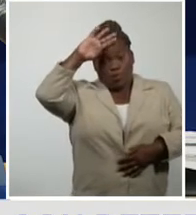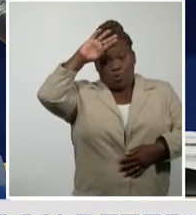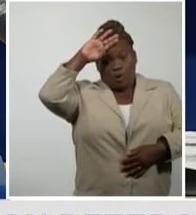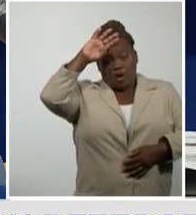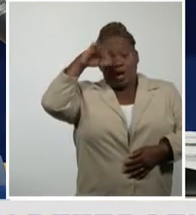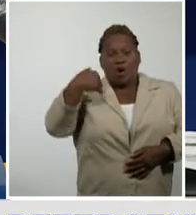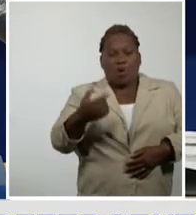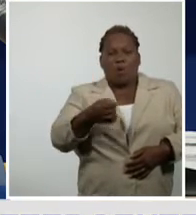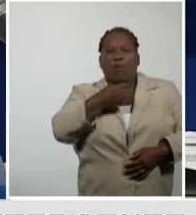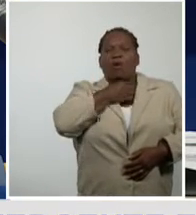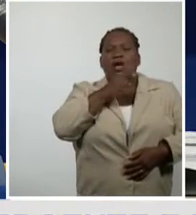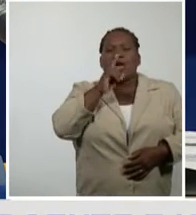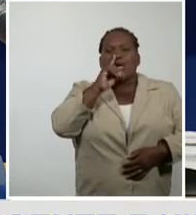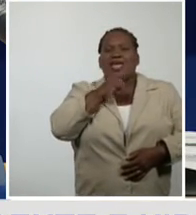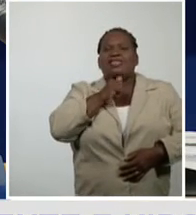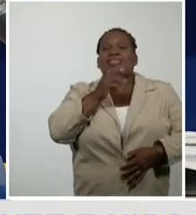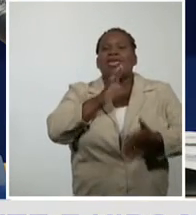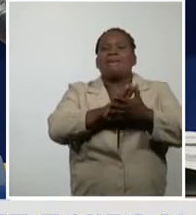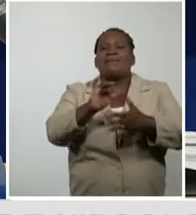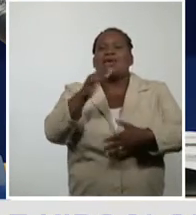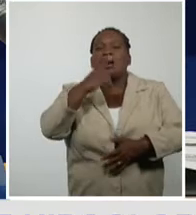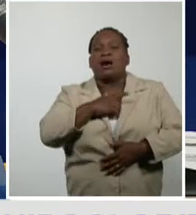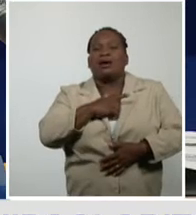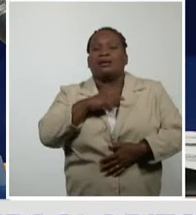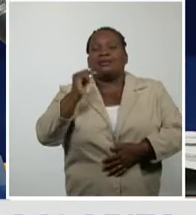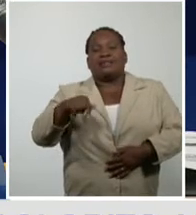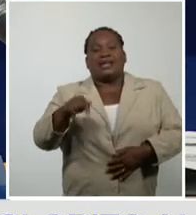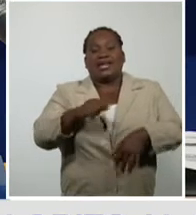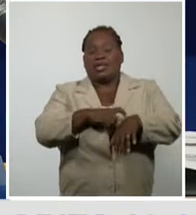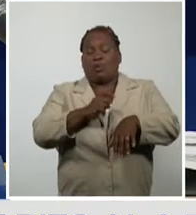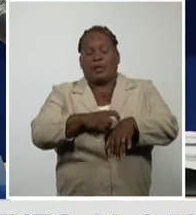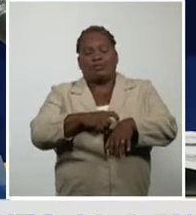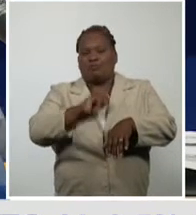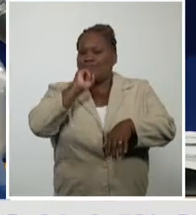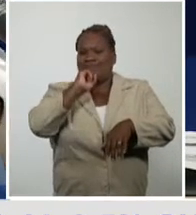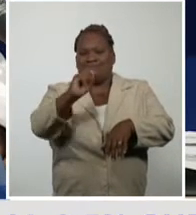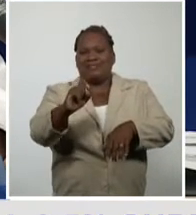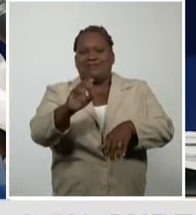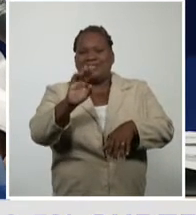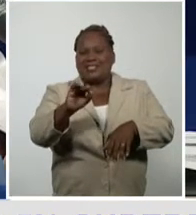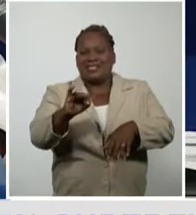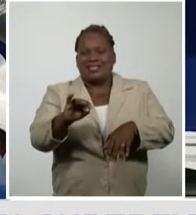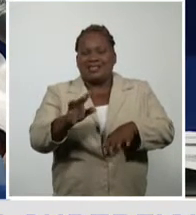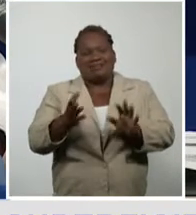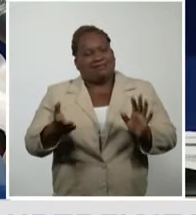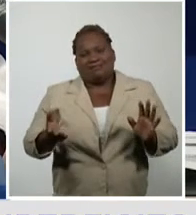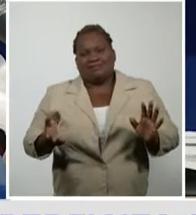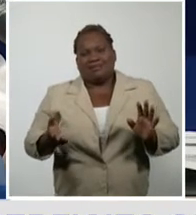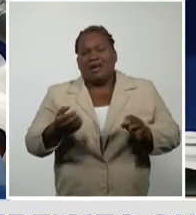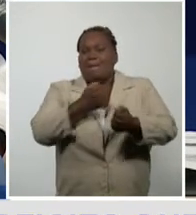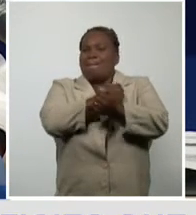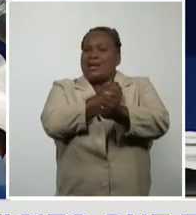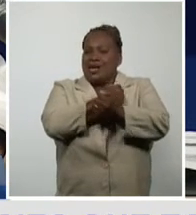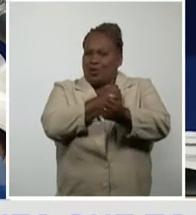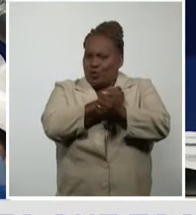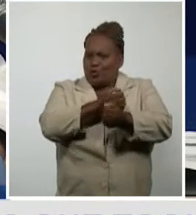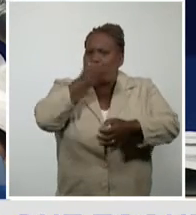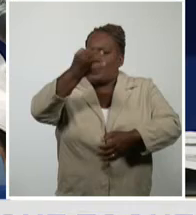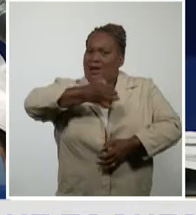ser? Eso también yo creo que en estos momentos es un poco peligroso estar dando